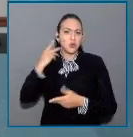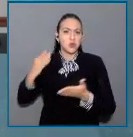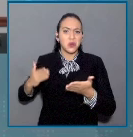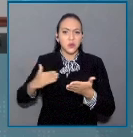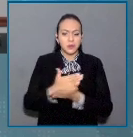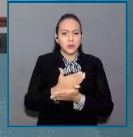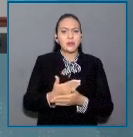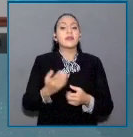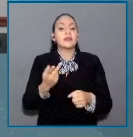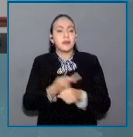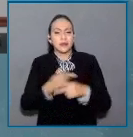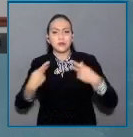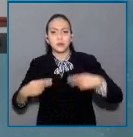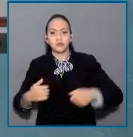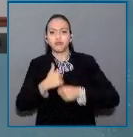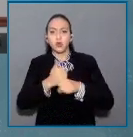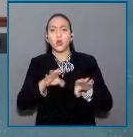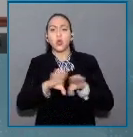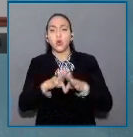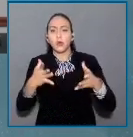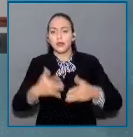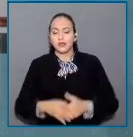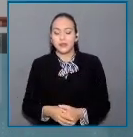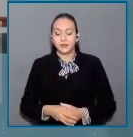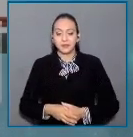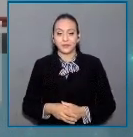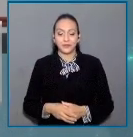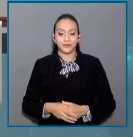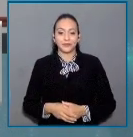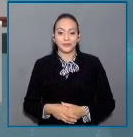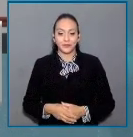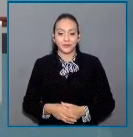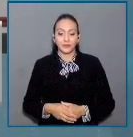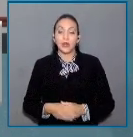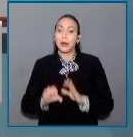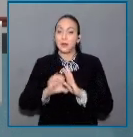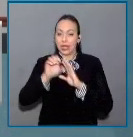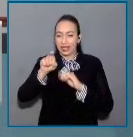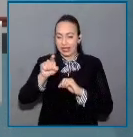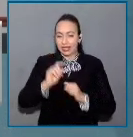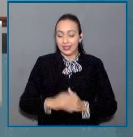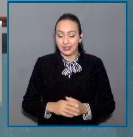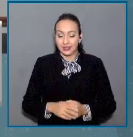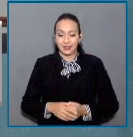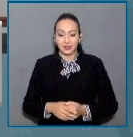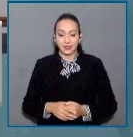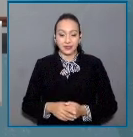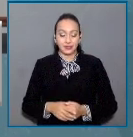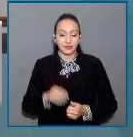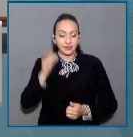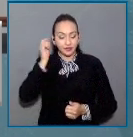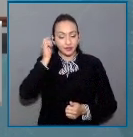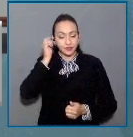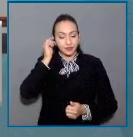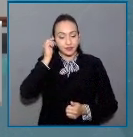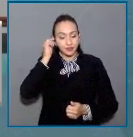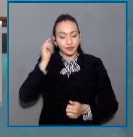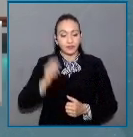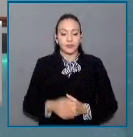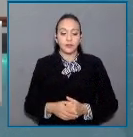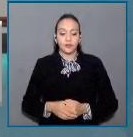Así, la labor de la Suprema Corte en estos casos era y es la de verificar que la materia de la